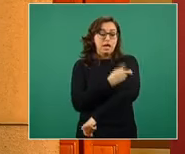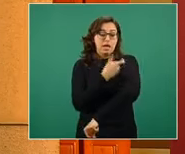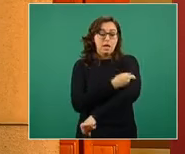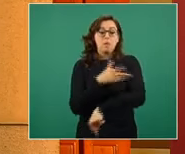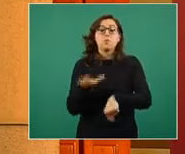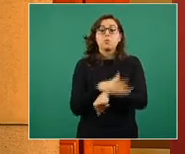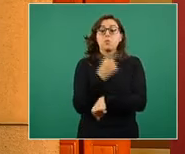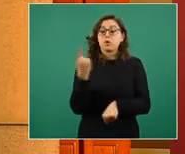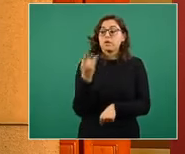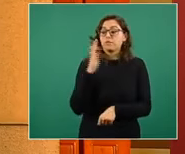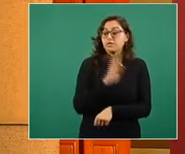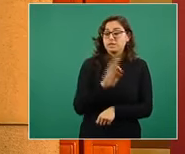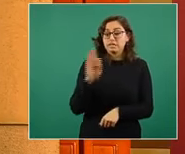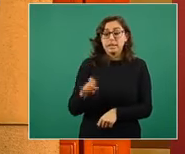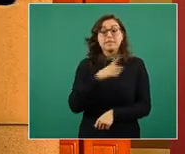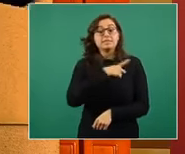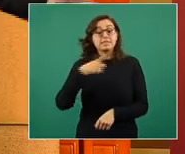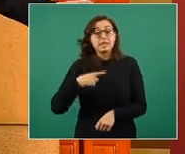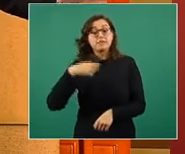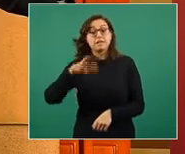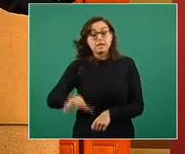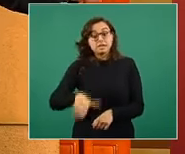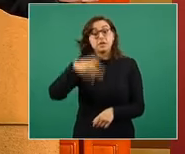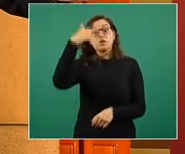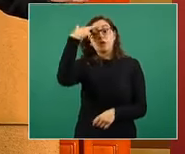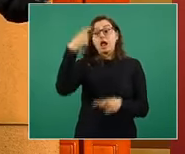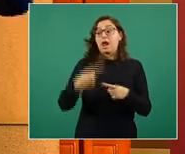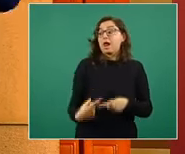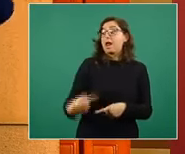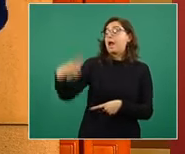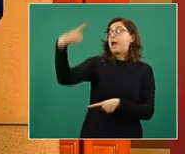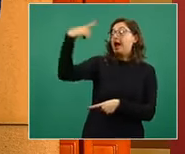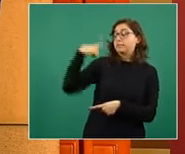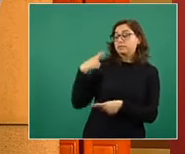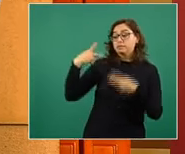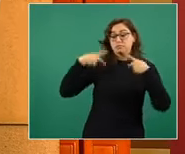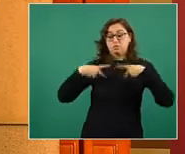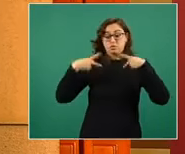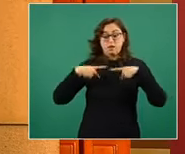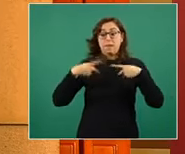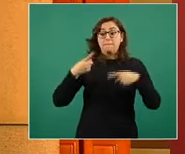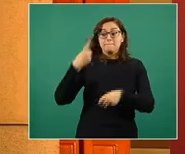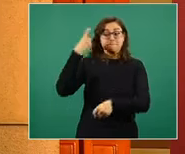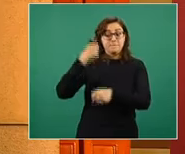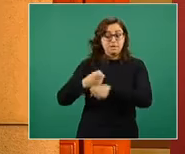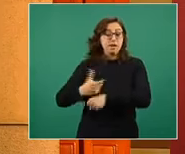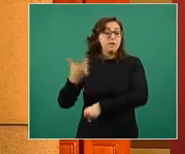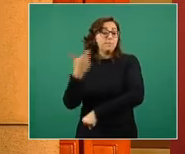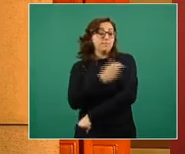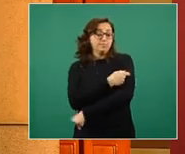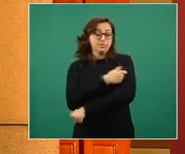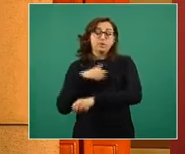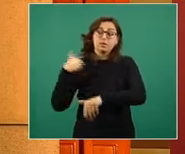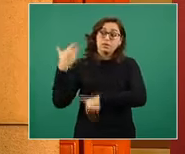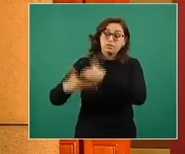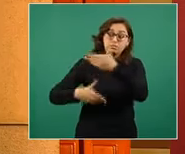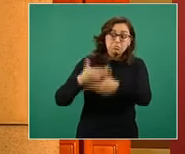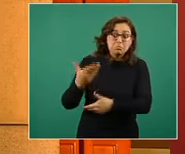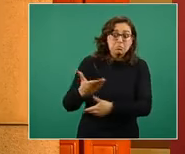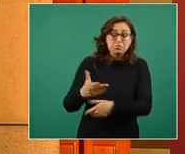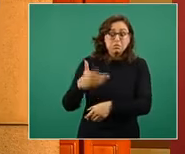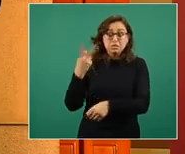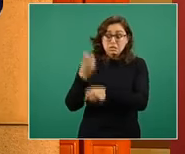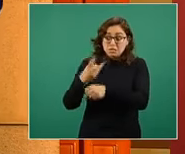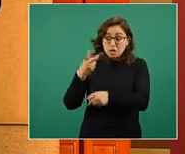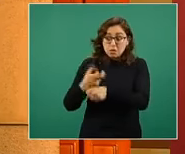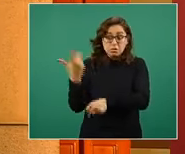las personas que tuvieron primera dosis de esta vacuna Pfizer-BioNTech tienen garantizada su segunda dosis, pero que hemos desplazado